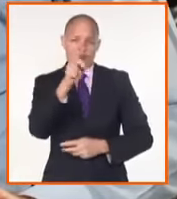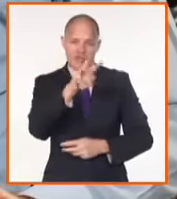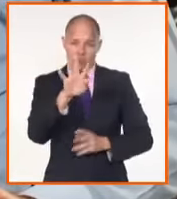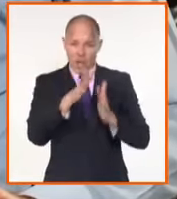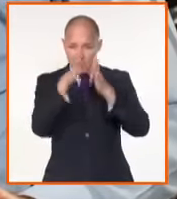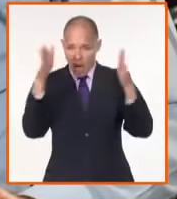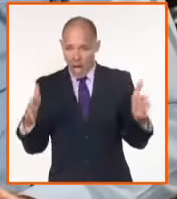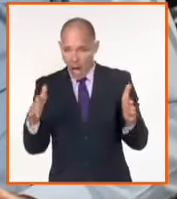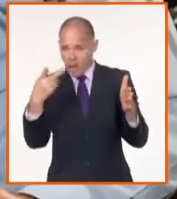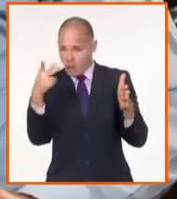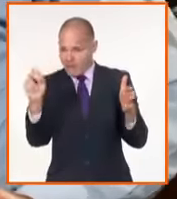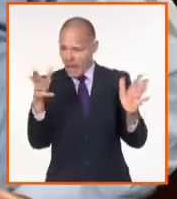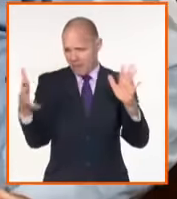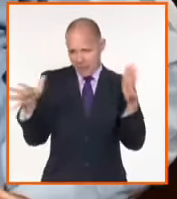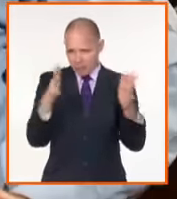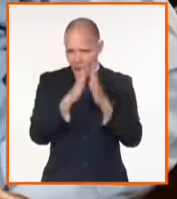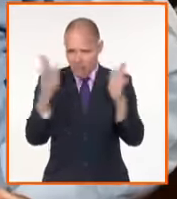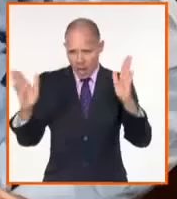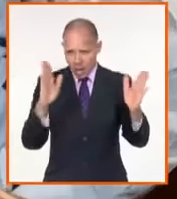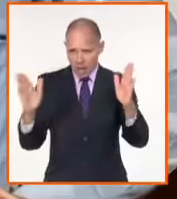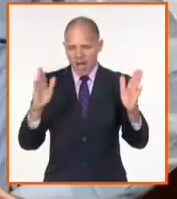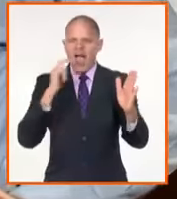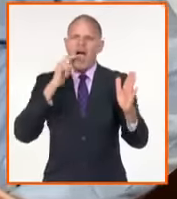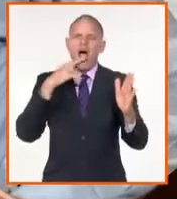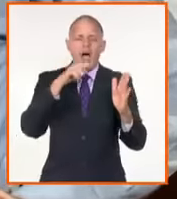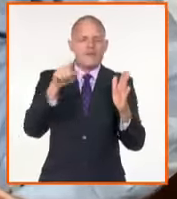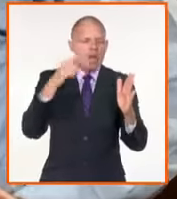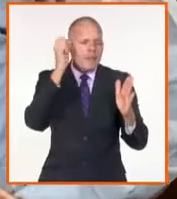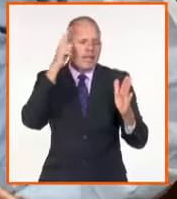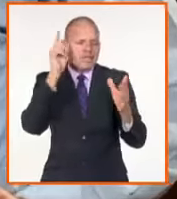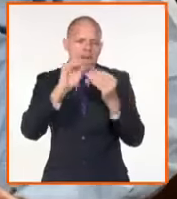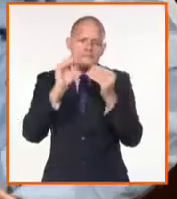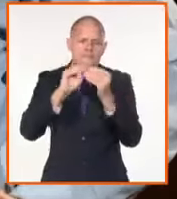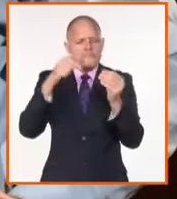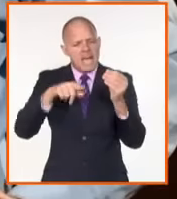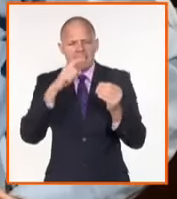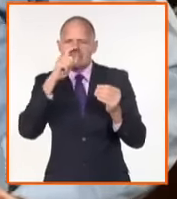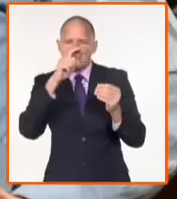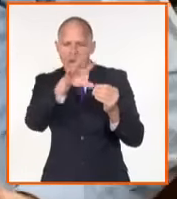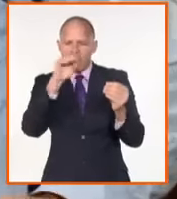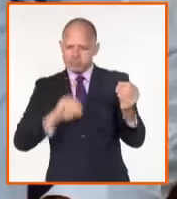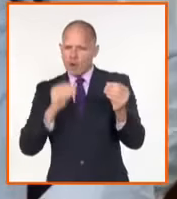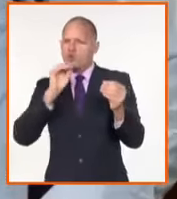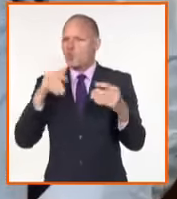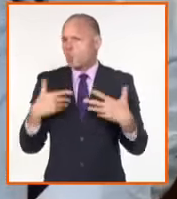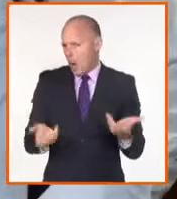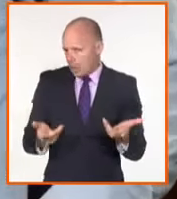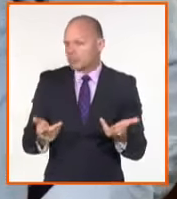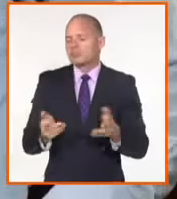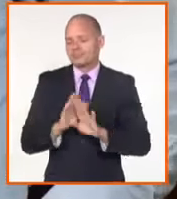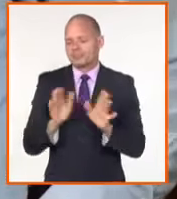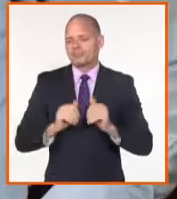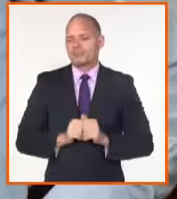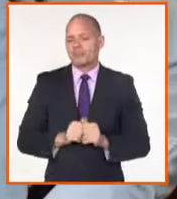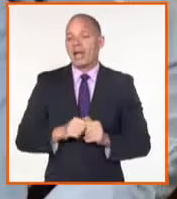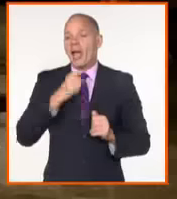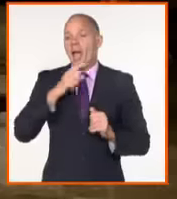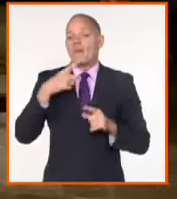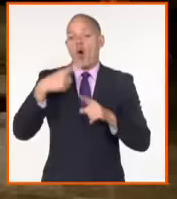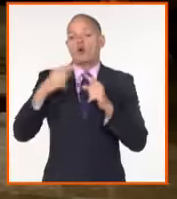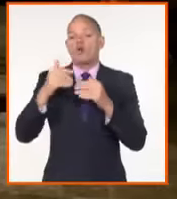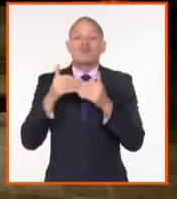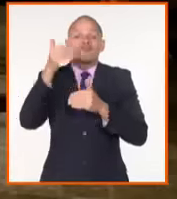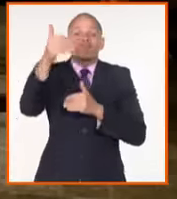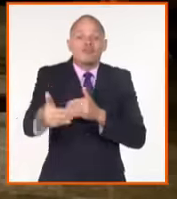que hemos aplicado ahora debemos mantener para, si volvemos a caer en una situación como esta, tener ya las soluciones a los